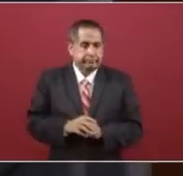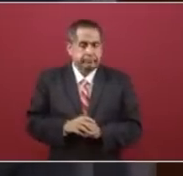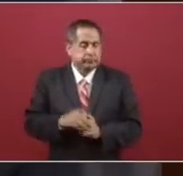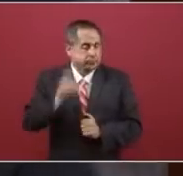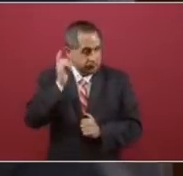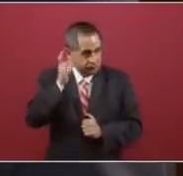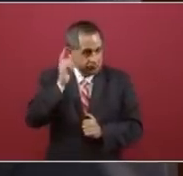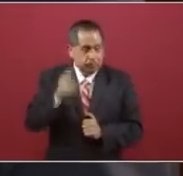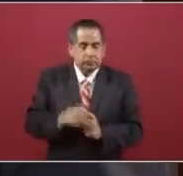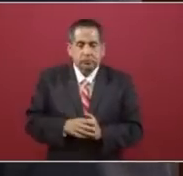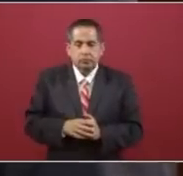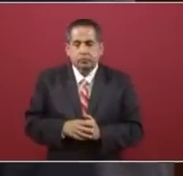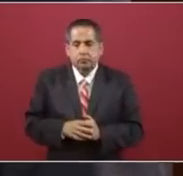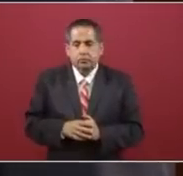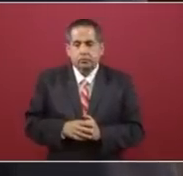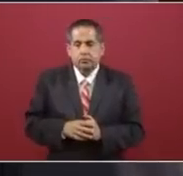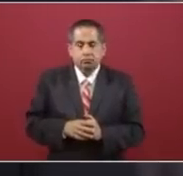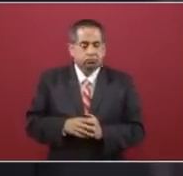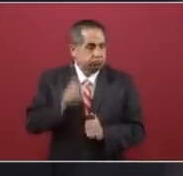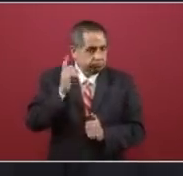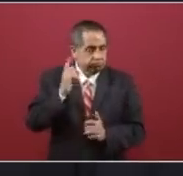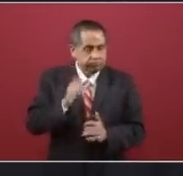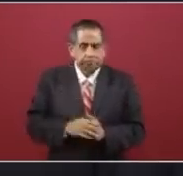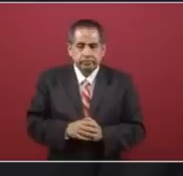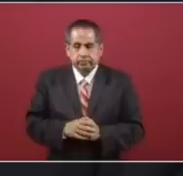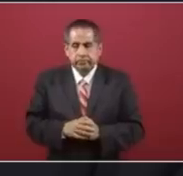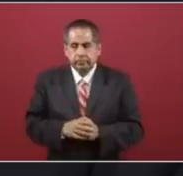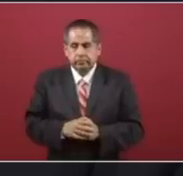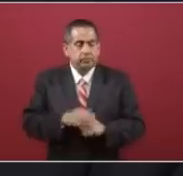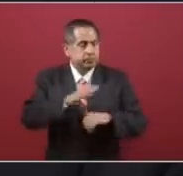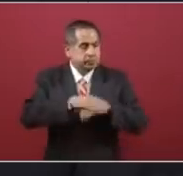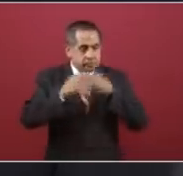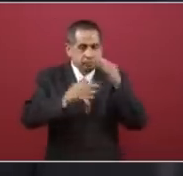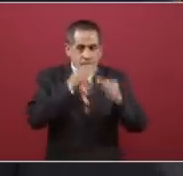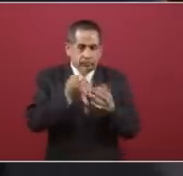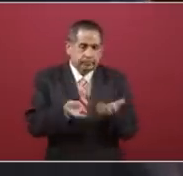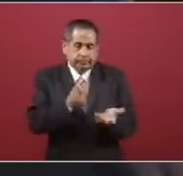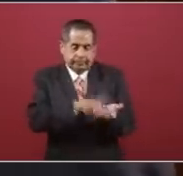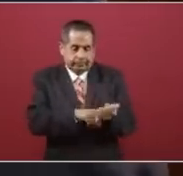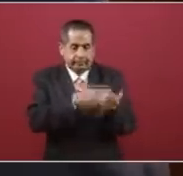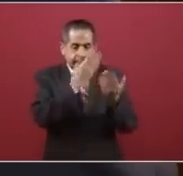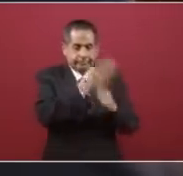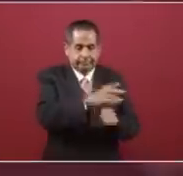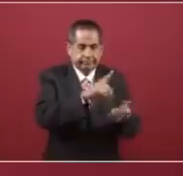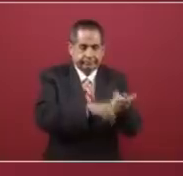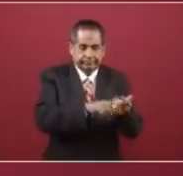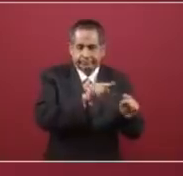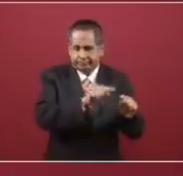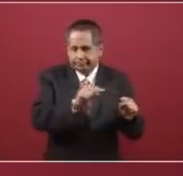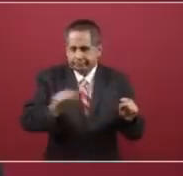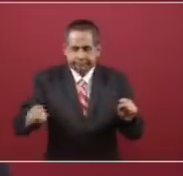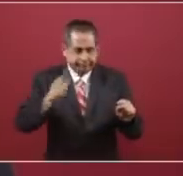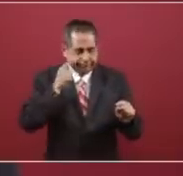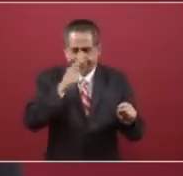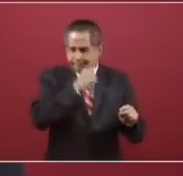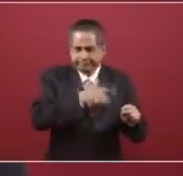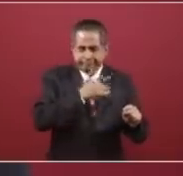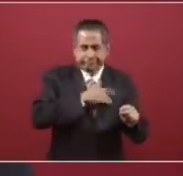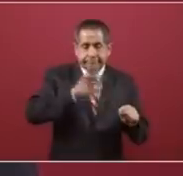Ojalá y esto se promueva al interior de,